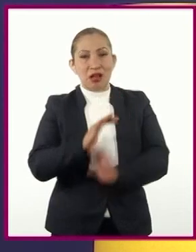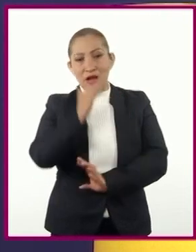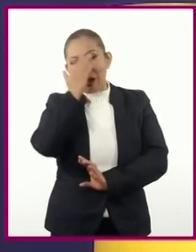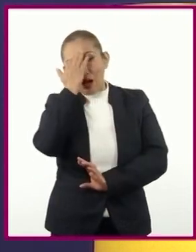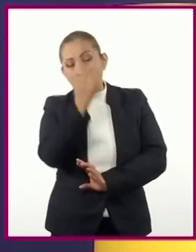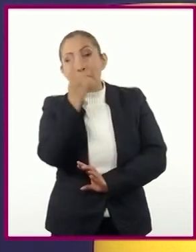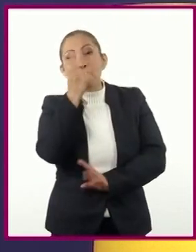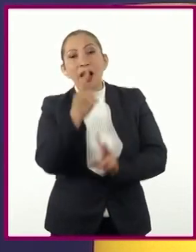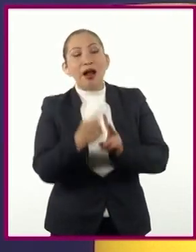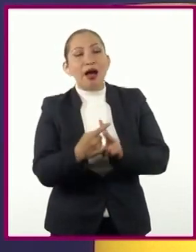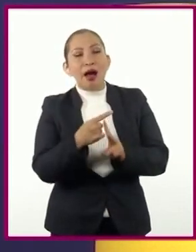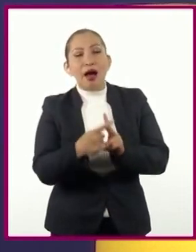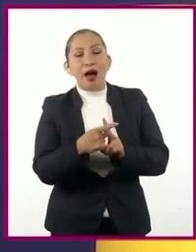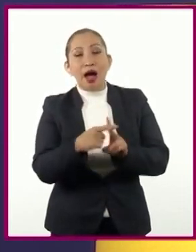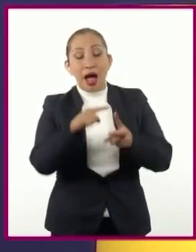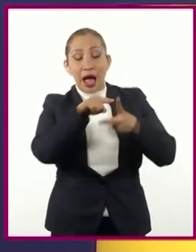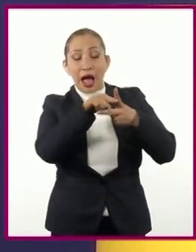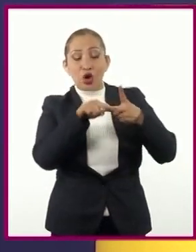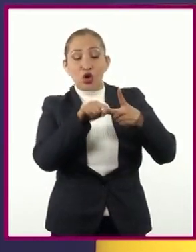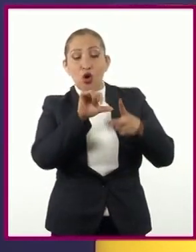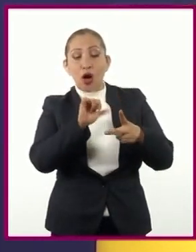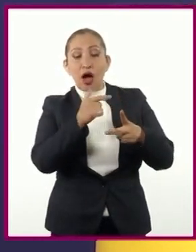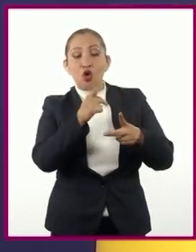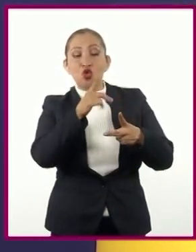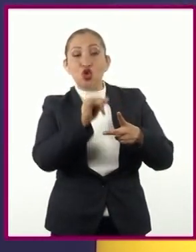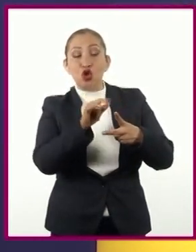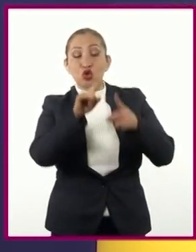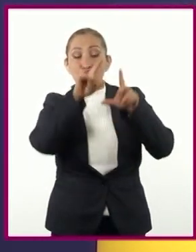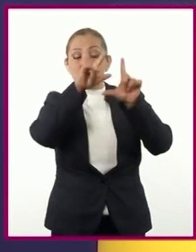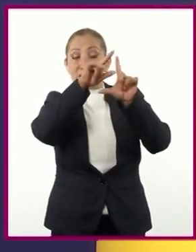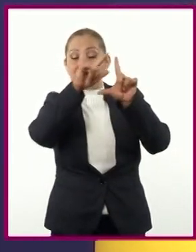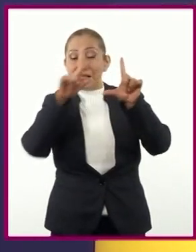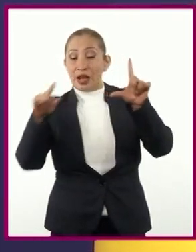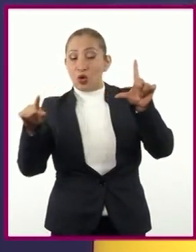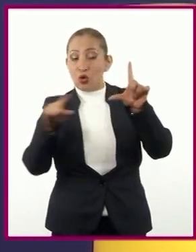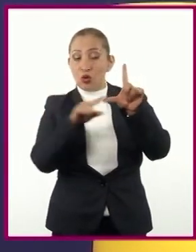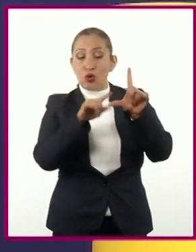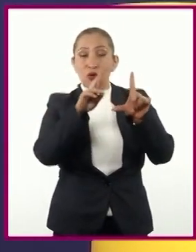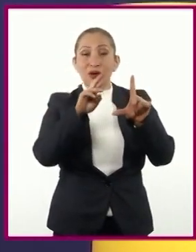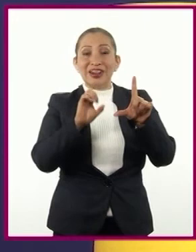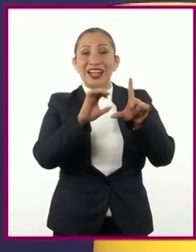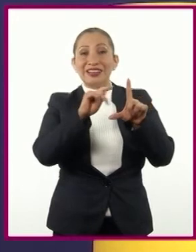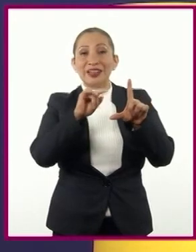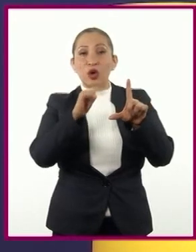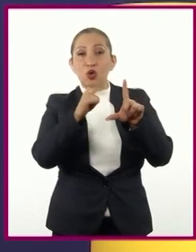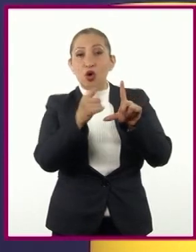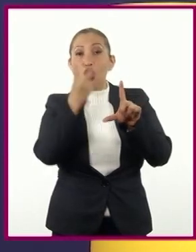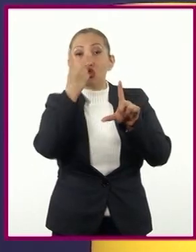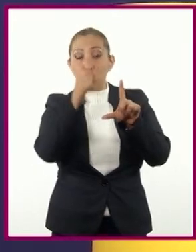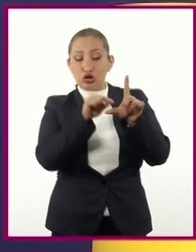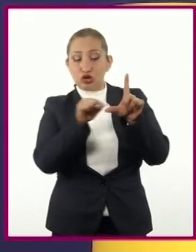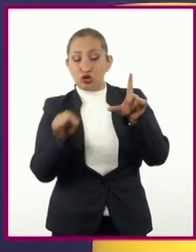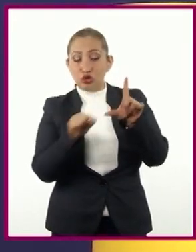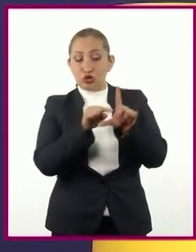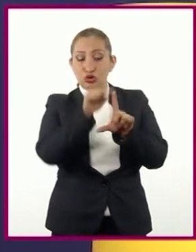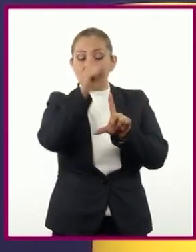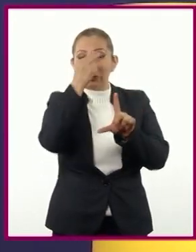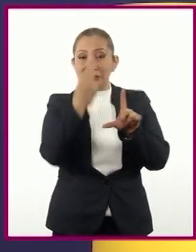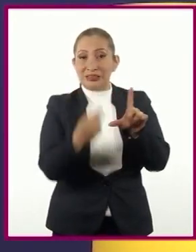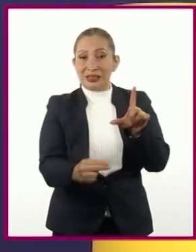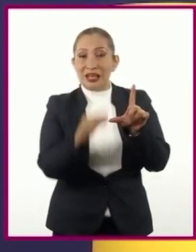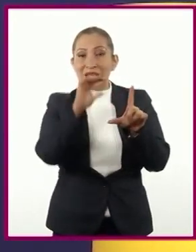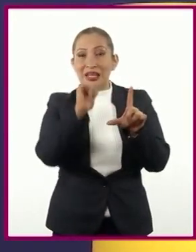que para calcular el ángulo agudo de un triángulo rectángulo con base en dos lados,